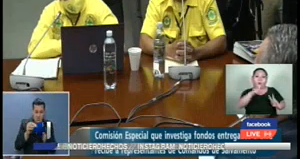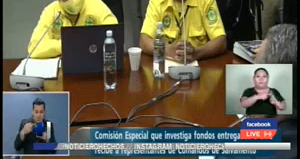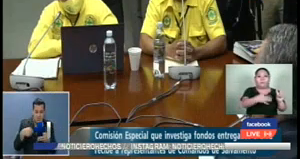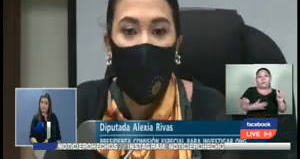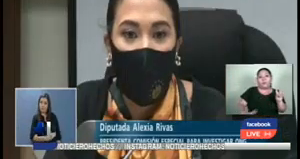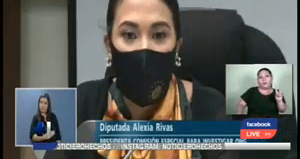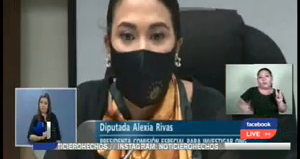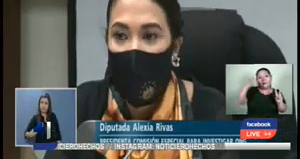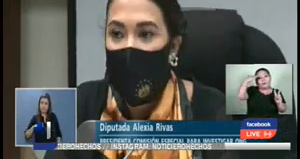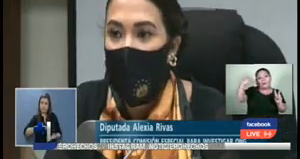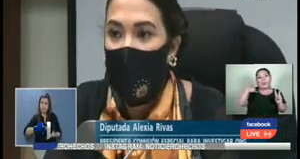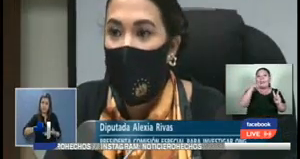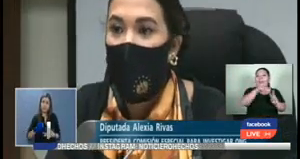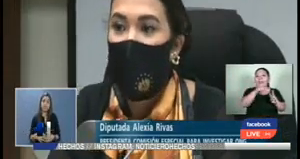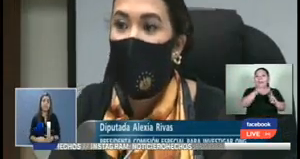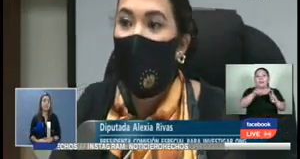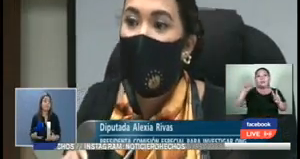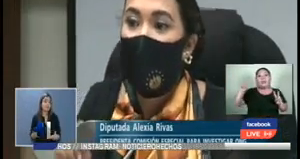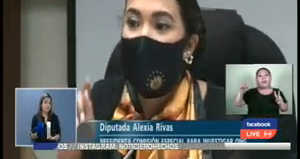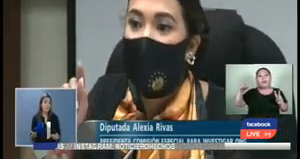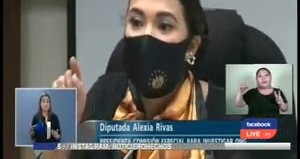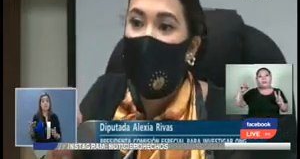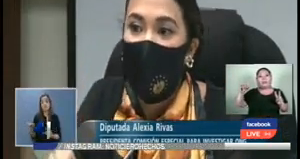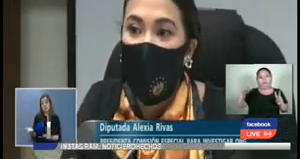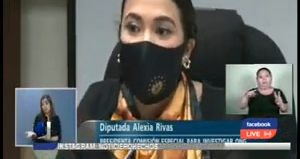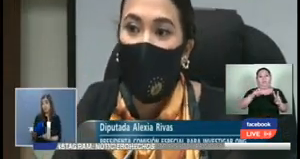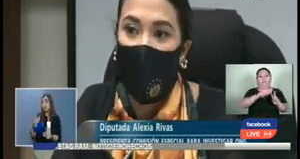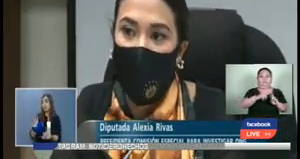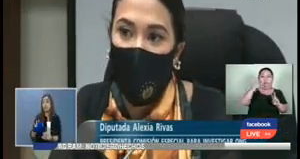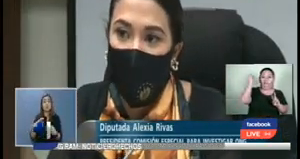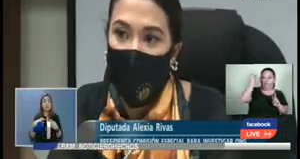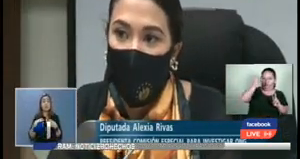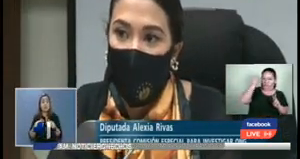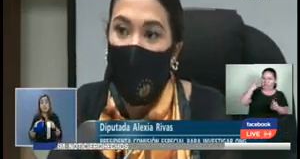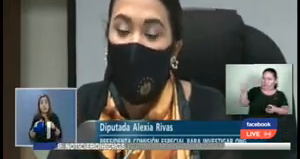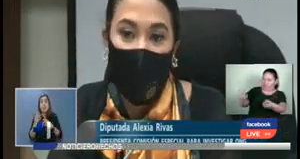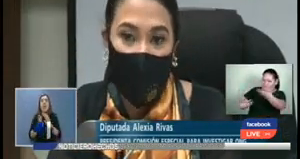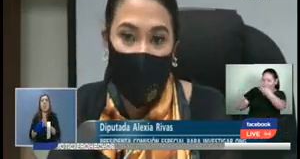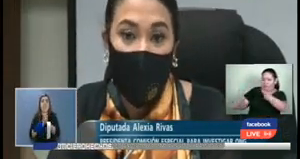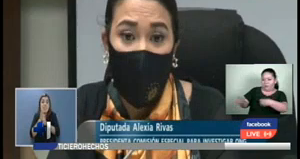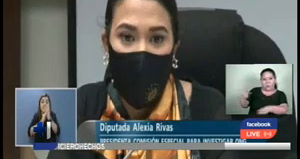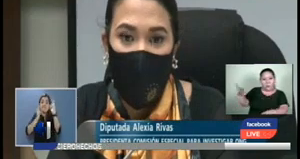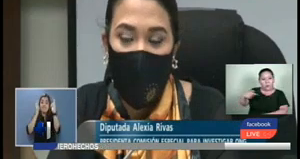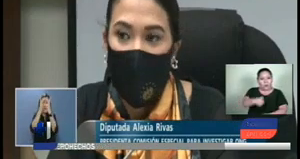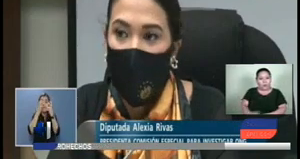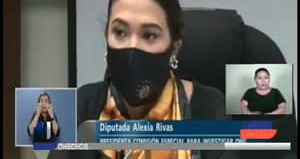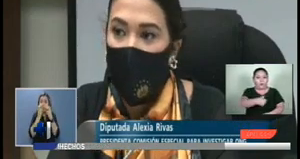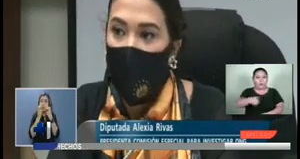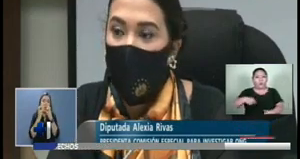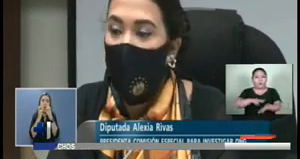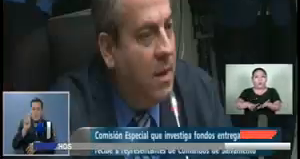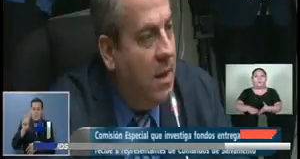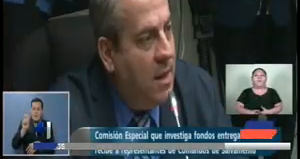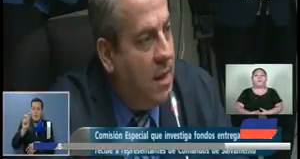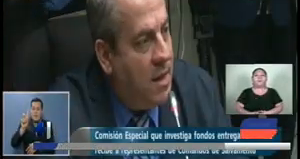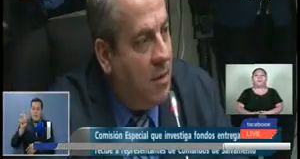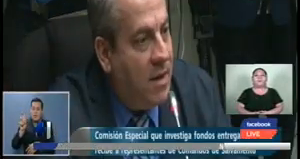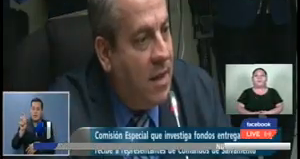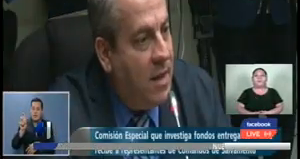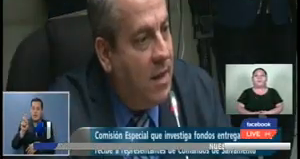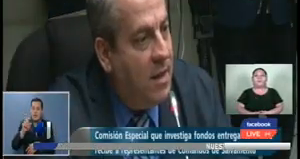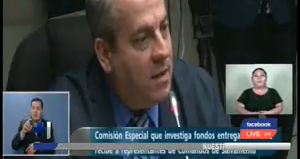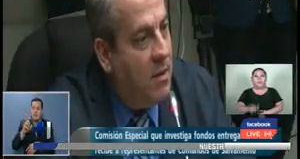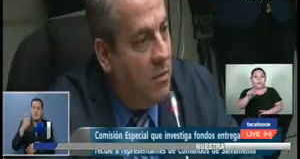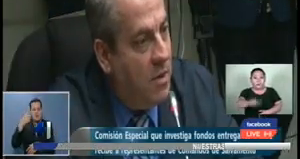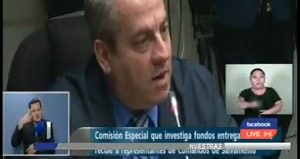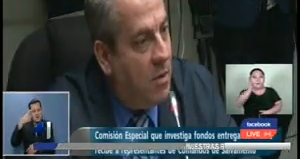presidenta y diputada de la comisión Alexia Rivas reaccionaron tras las declaraciones de los miembros de Comando de Salvamento.